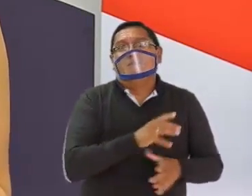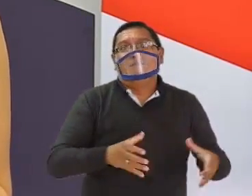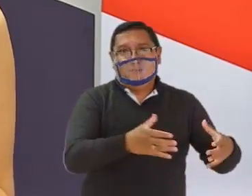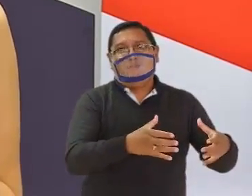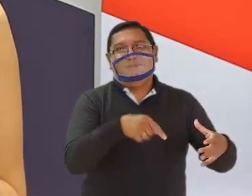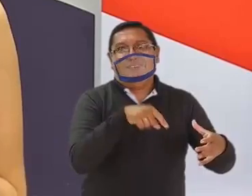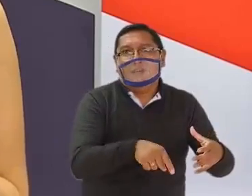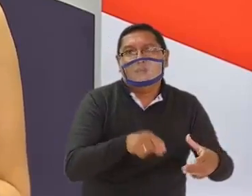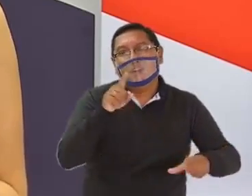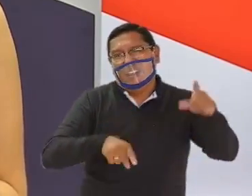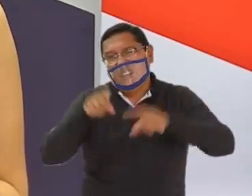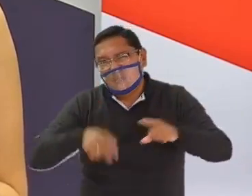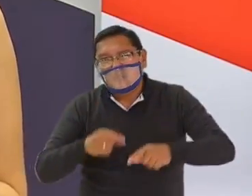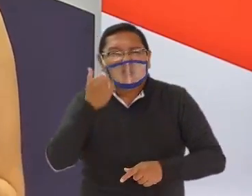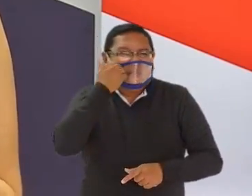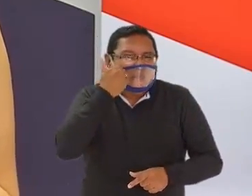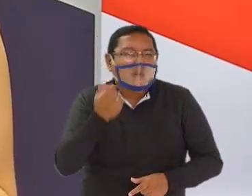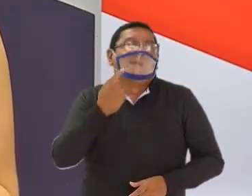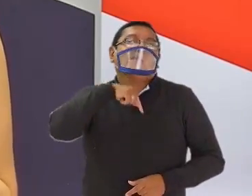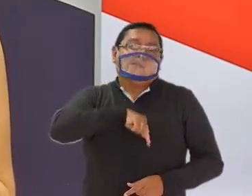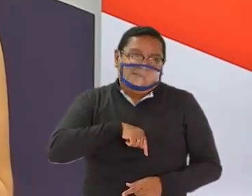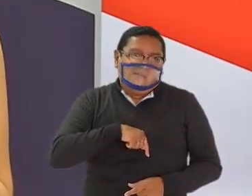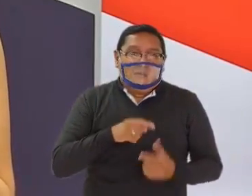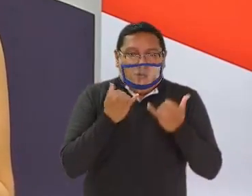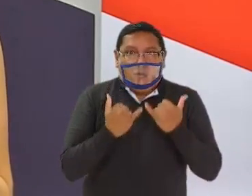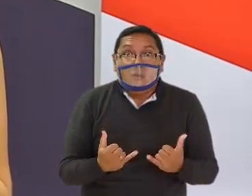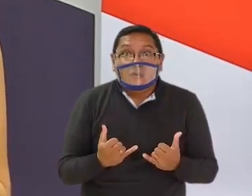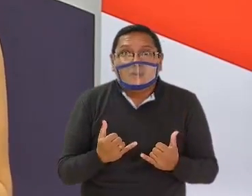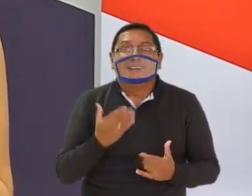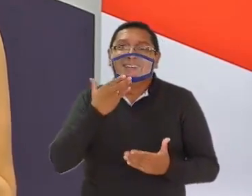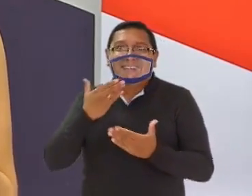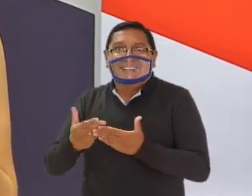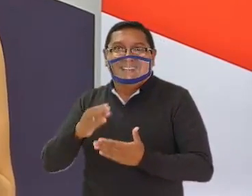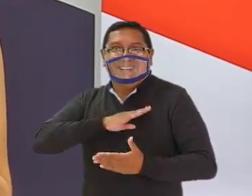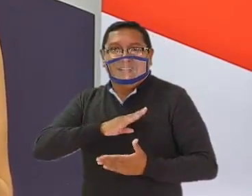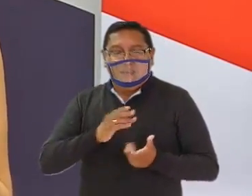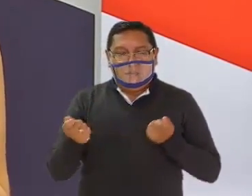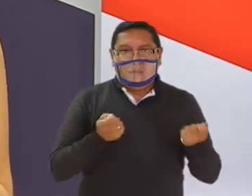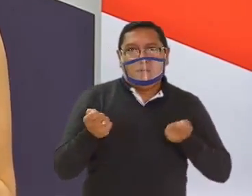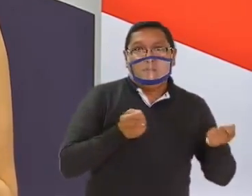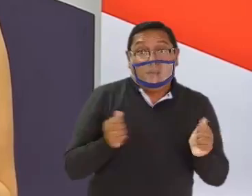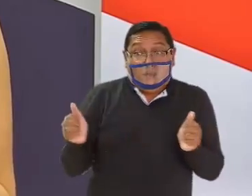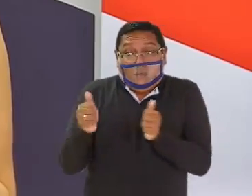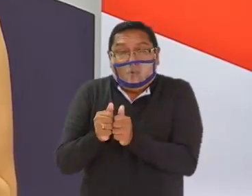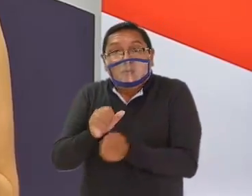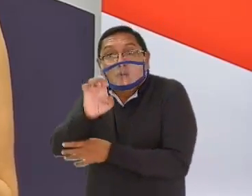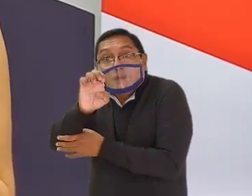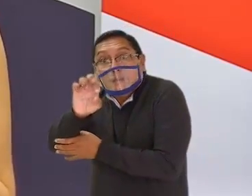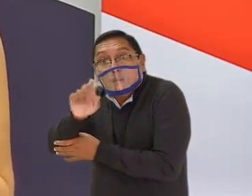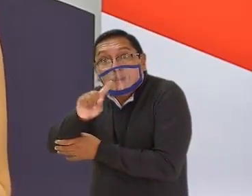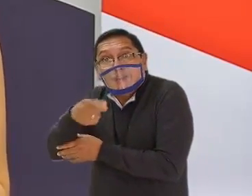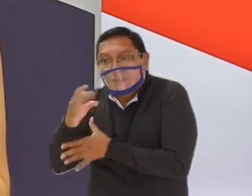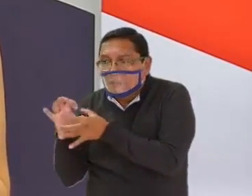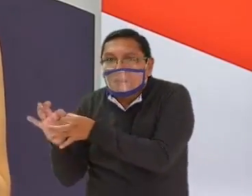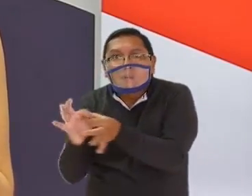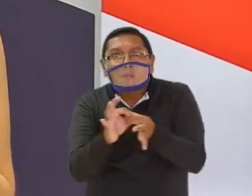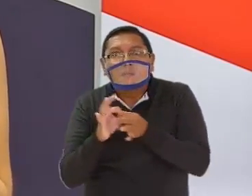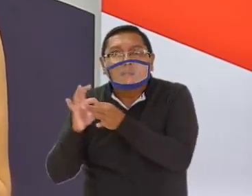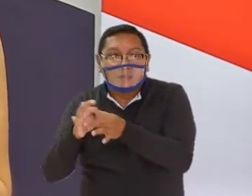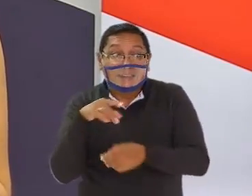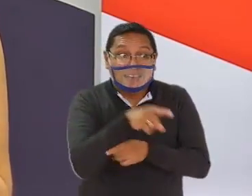tipo de enfermedad preexistente. Hoy, la administración de la mano de las EPS, logramos priorizar la atención a